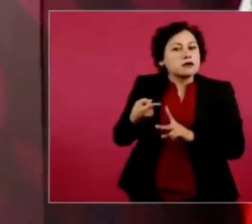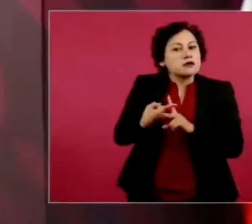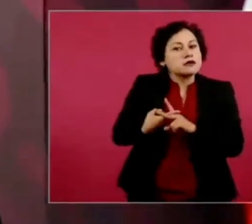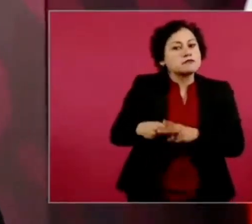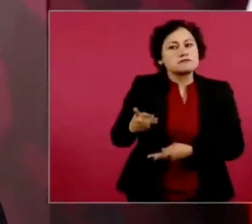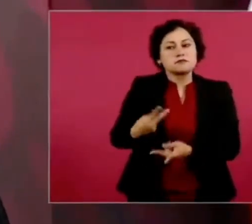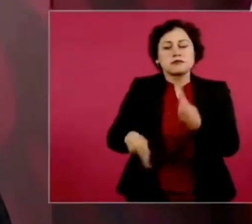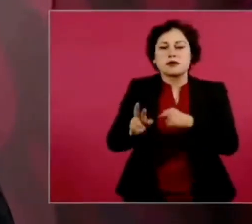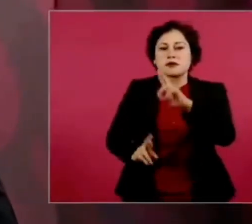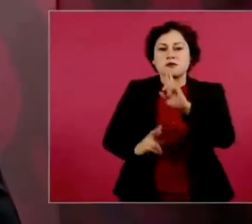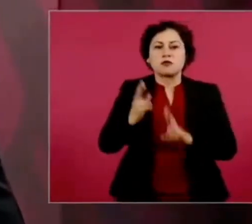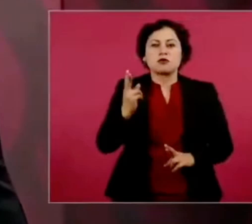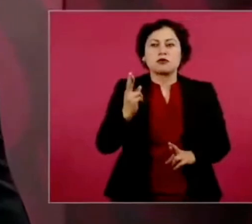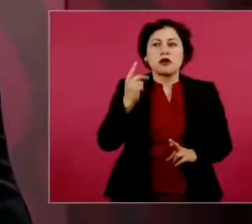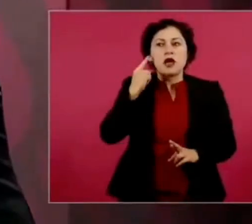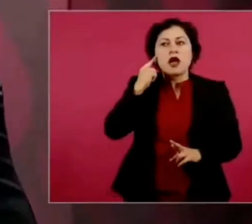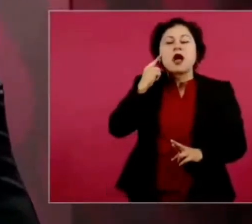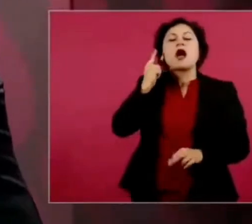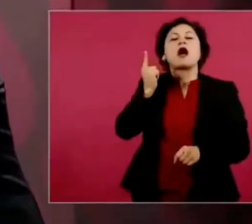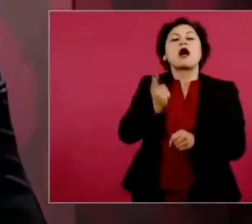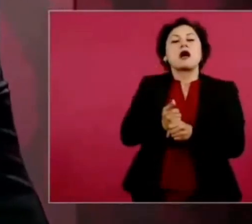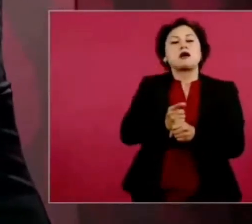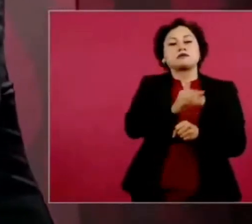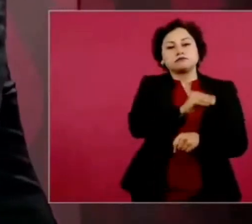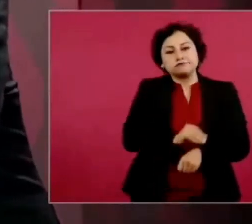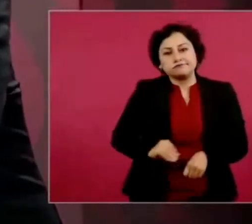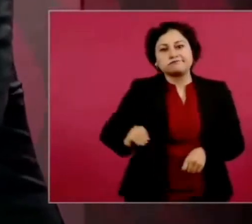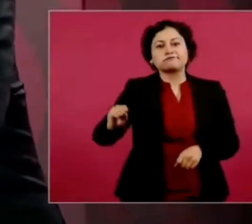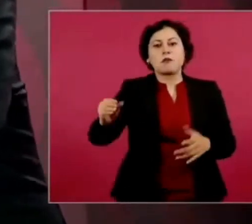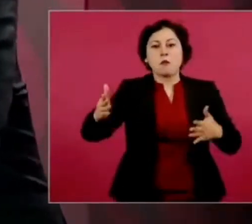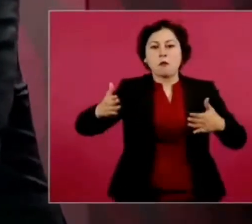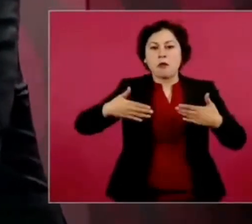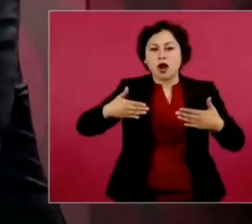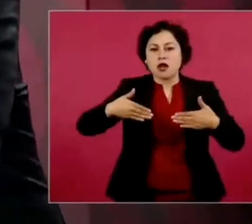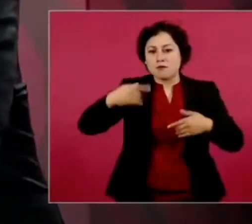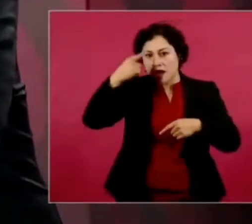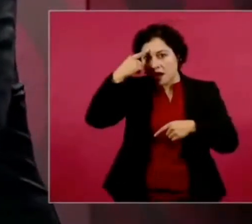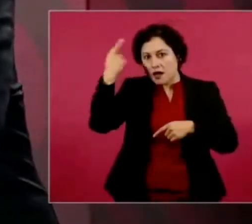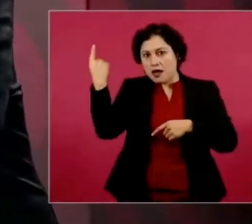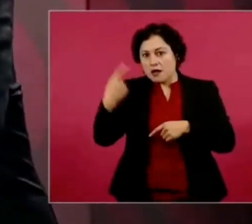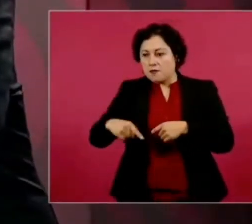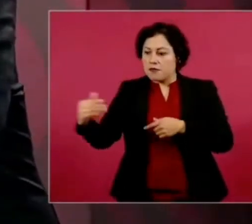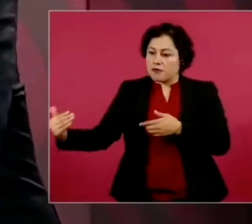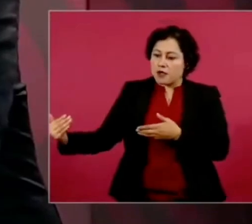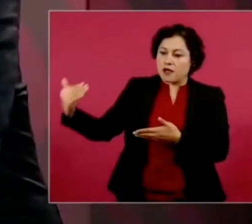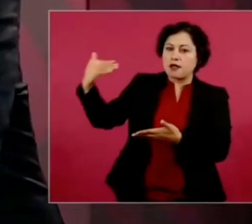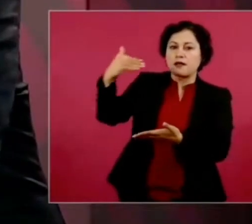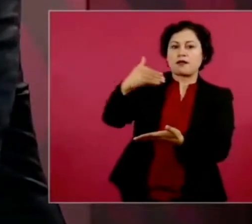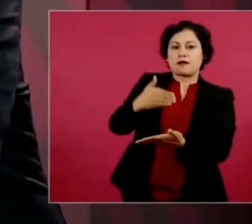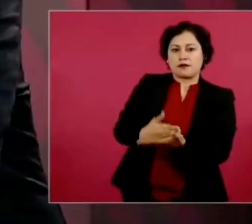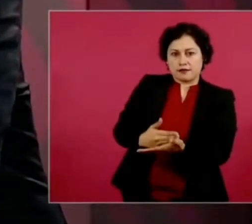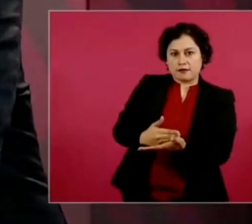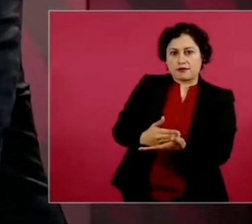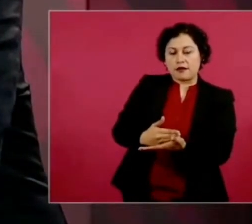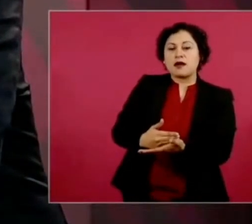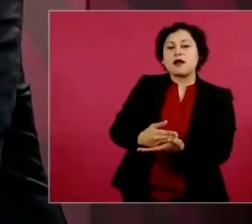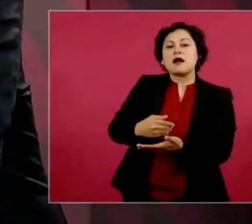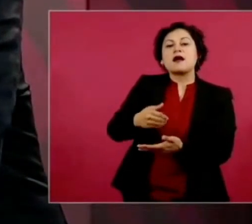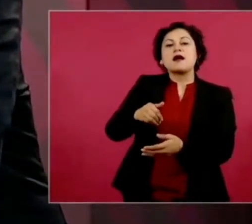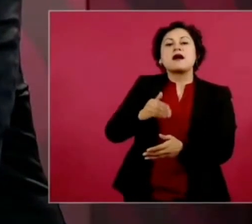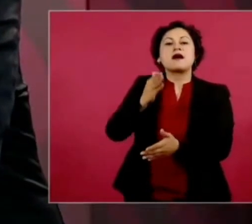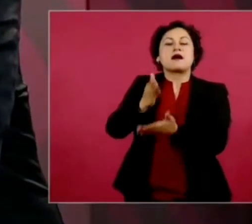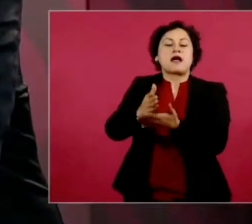liberal, partió hacia Panamá para cruzar el continente y embarcarse hacia Acapulco.